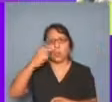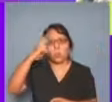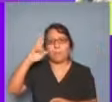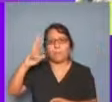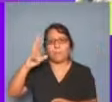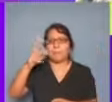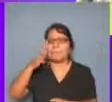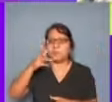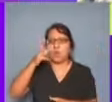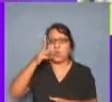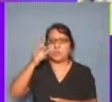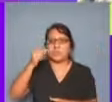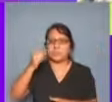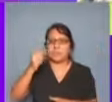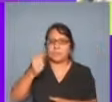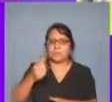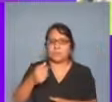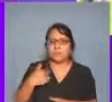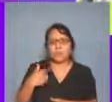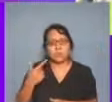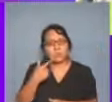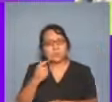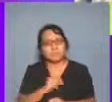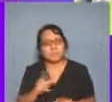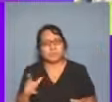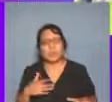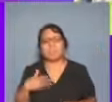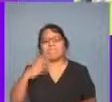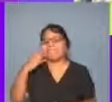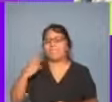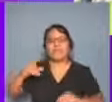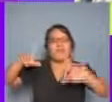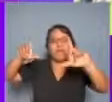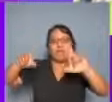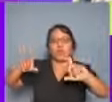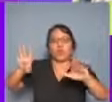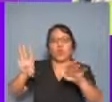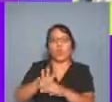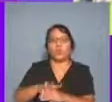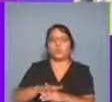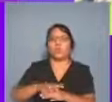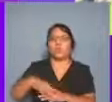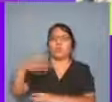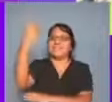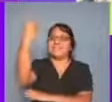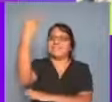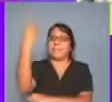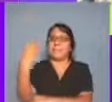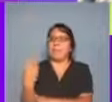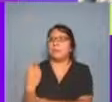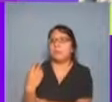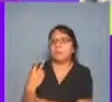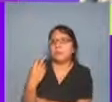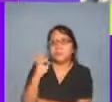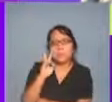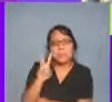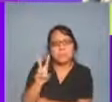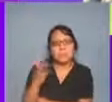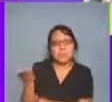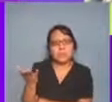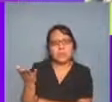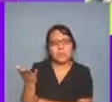80 pesos que eso también nos olvidamos de sacar foto porque Justo nos dio el semáforo en verde pero Luis se dio se percató de la